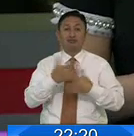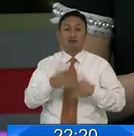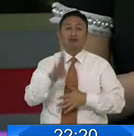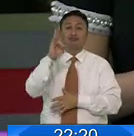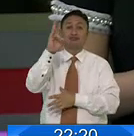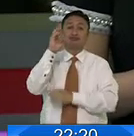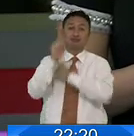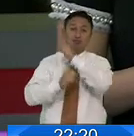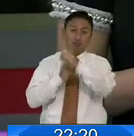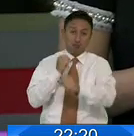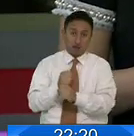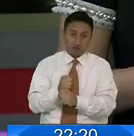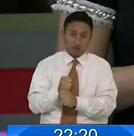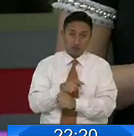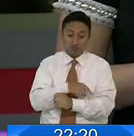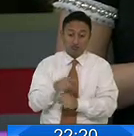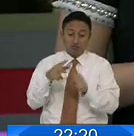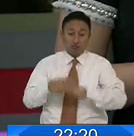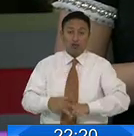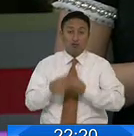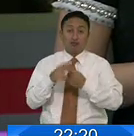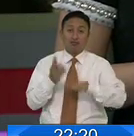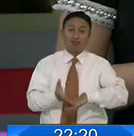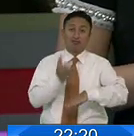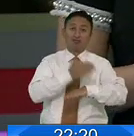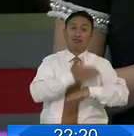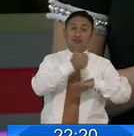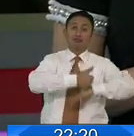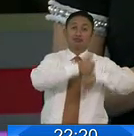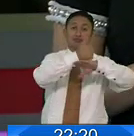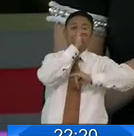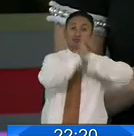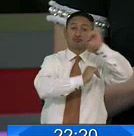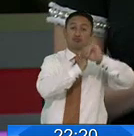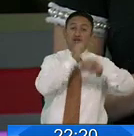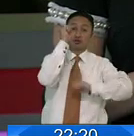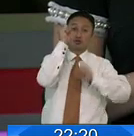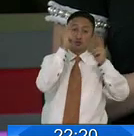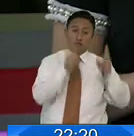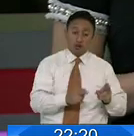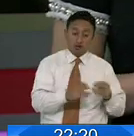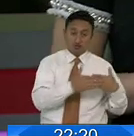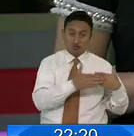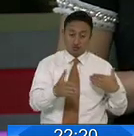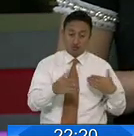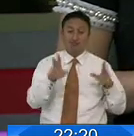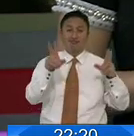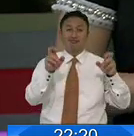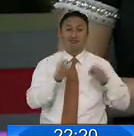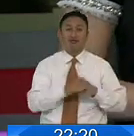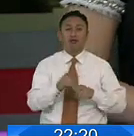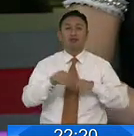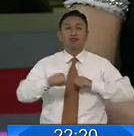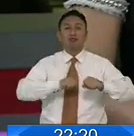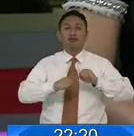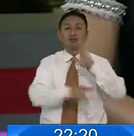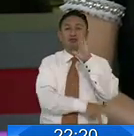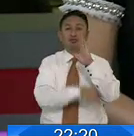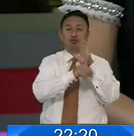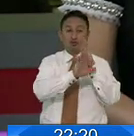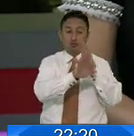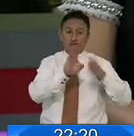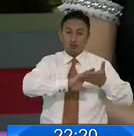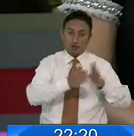y no se ha puesto en marcha lo dispuesto por la corte interamericana de derechos humanos en relación a la actividad petrolera en su